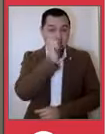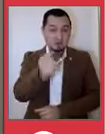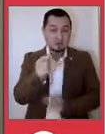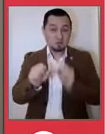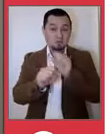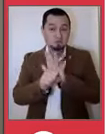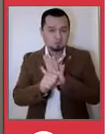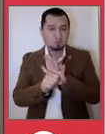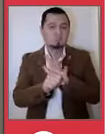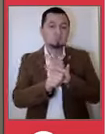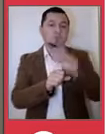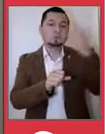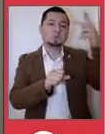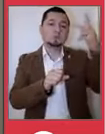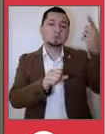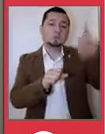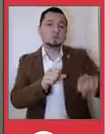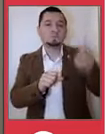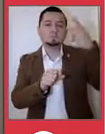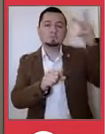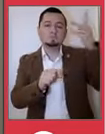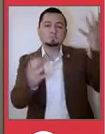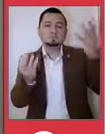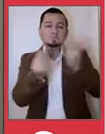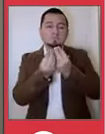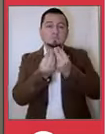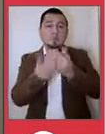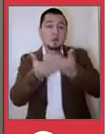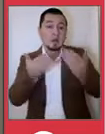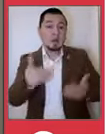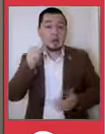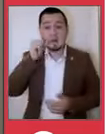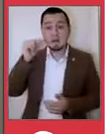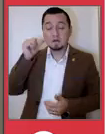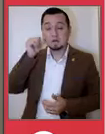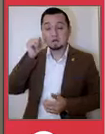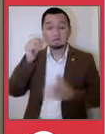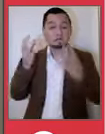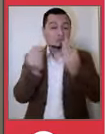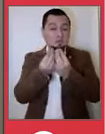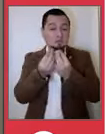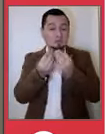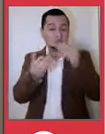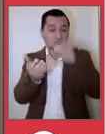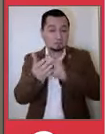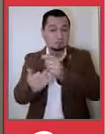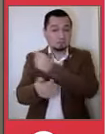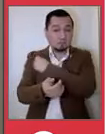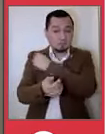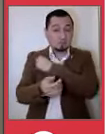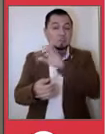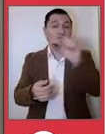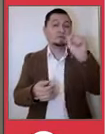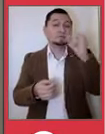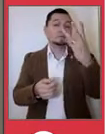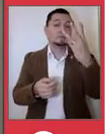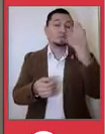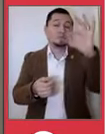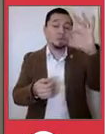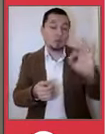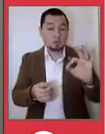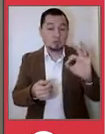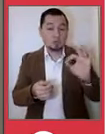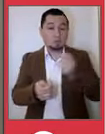avanza de acuerdo a lo establecido el corte al día de ayer es que cerramos la aplicación de las vacunas al 63 por ciento